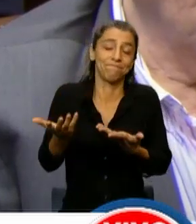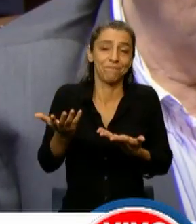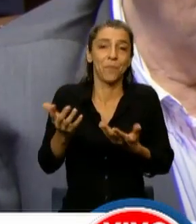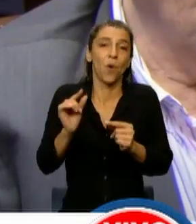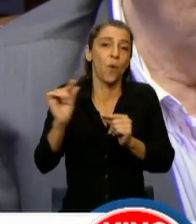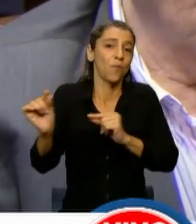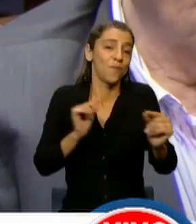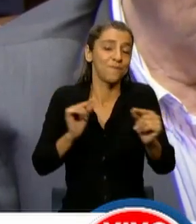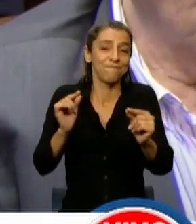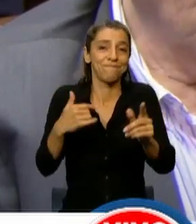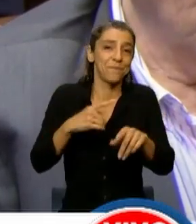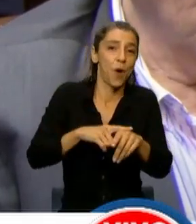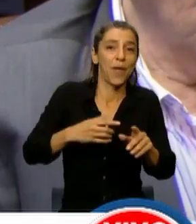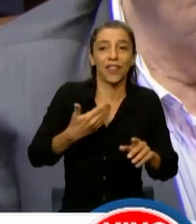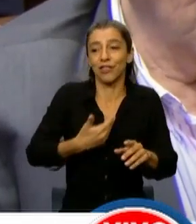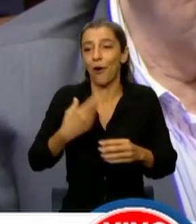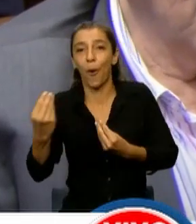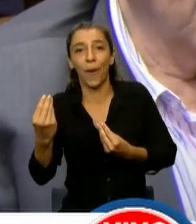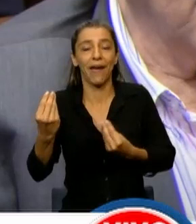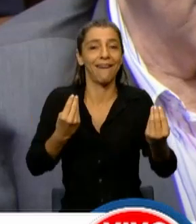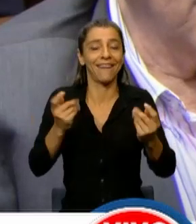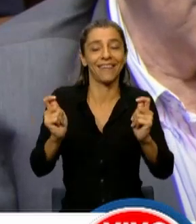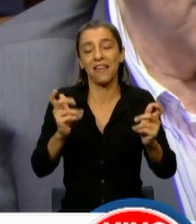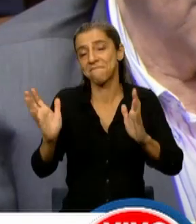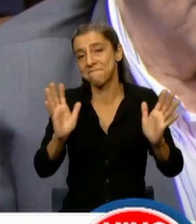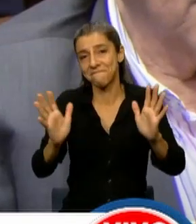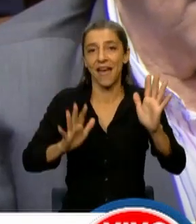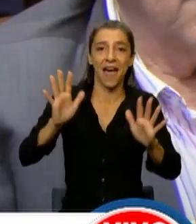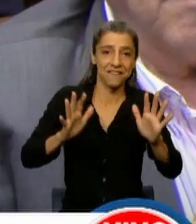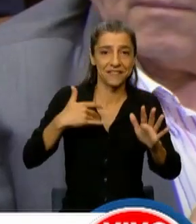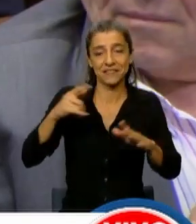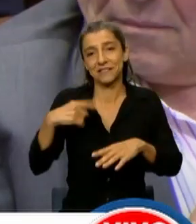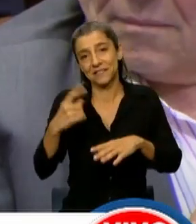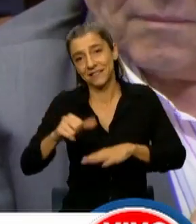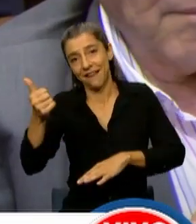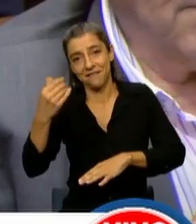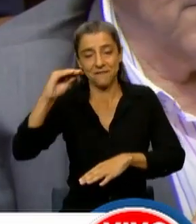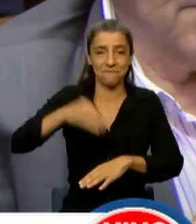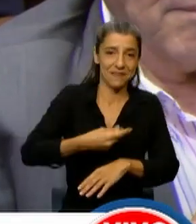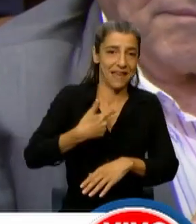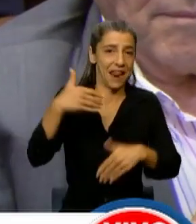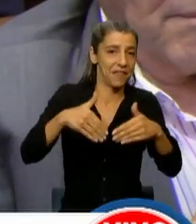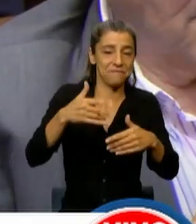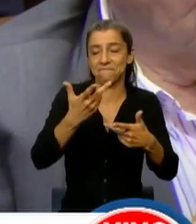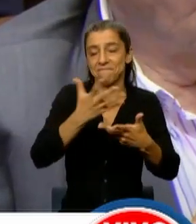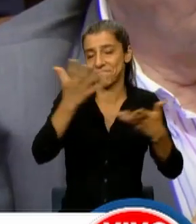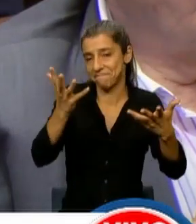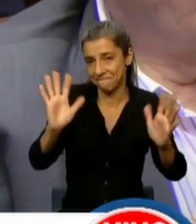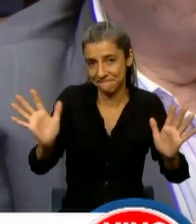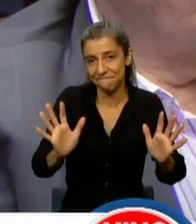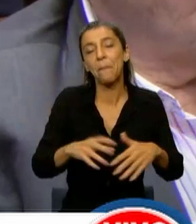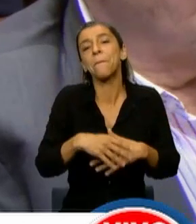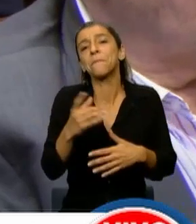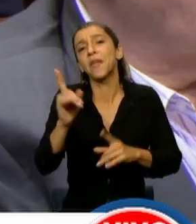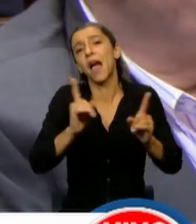alternancia democrática y a veces nos toca ganar y a veces nos toca perder las elecciones. Así que a veces